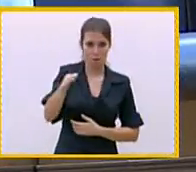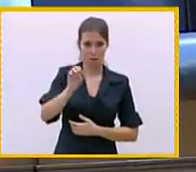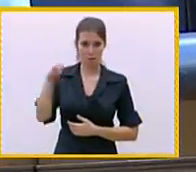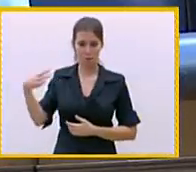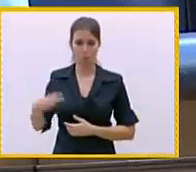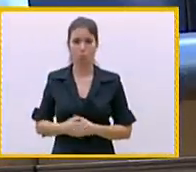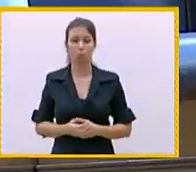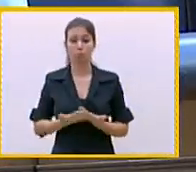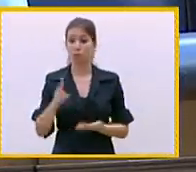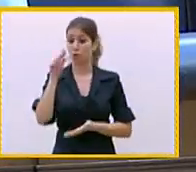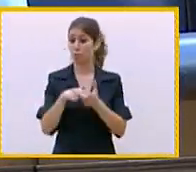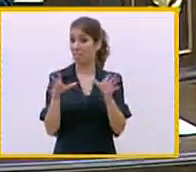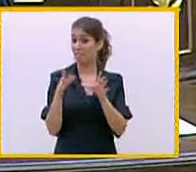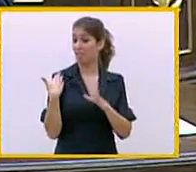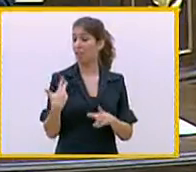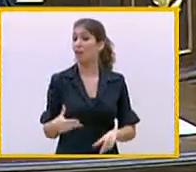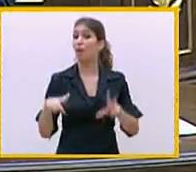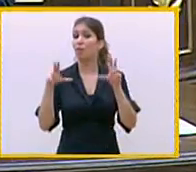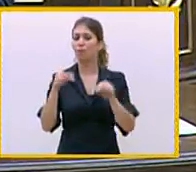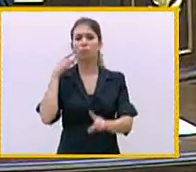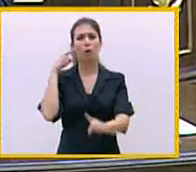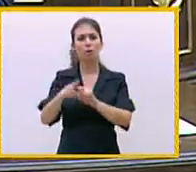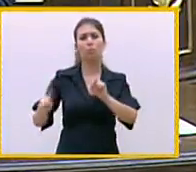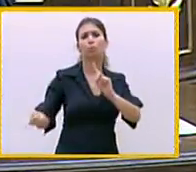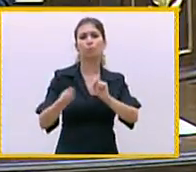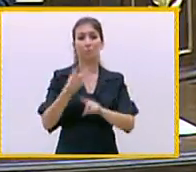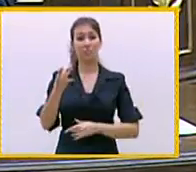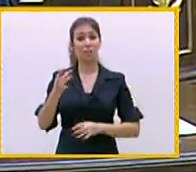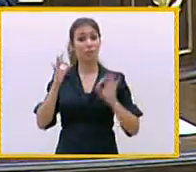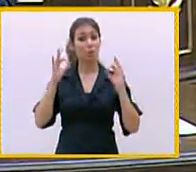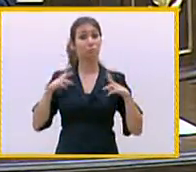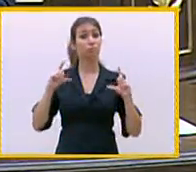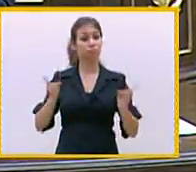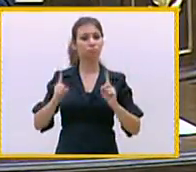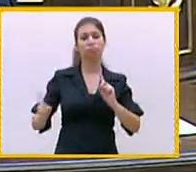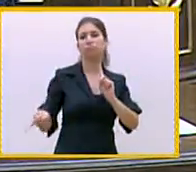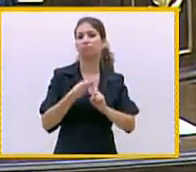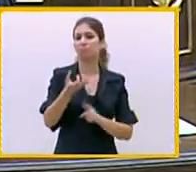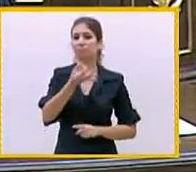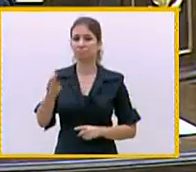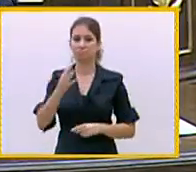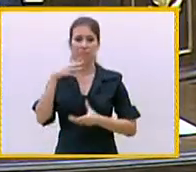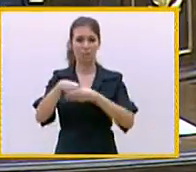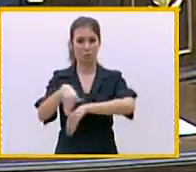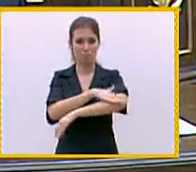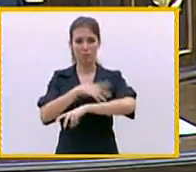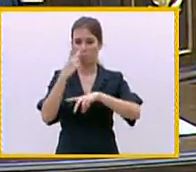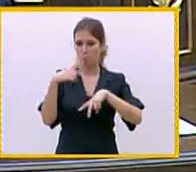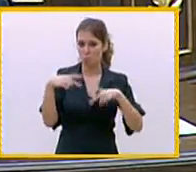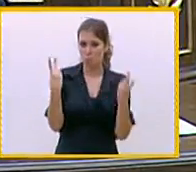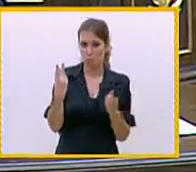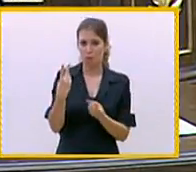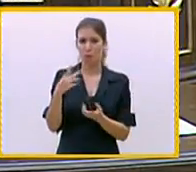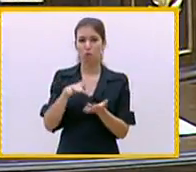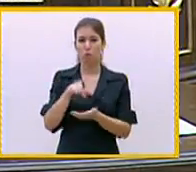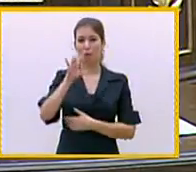ejercicio de 2010 logrando el objetivo de déficit previsto para el conjunto de las administraciones públicas, al situarlo una décima por